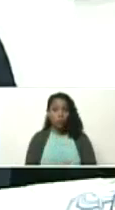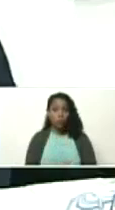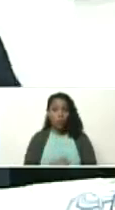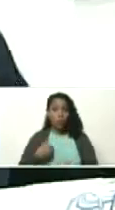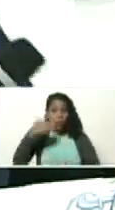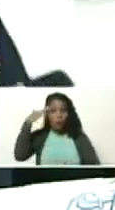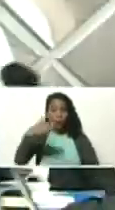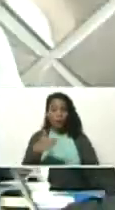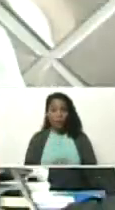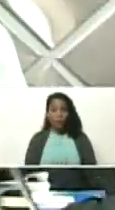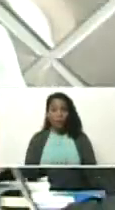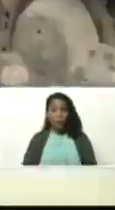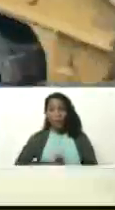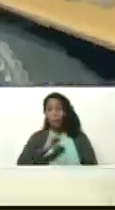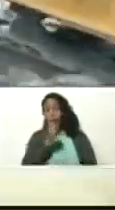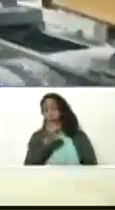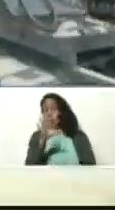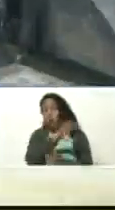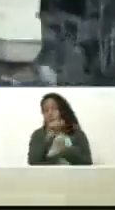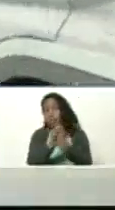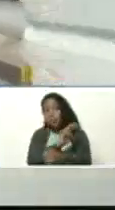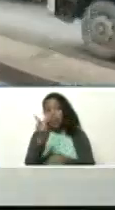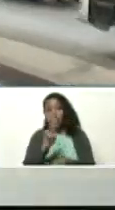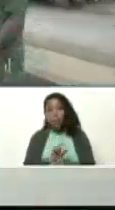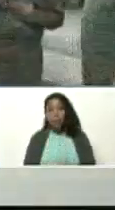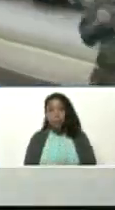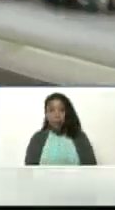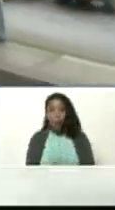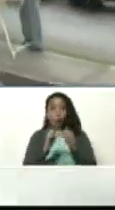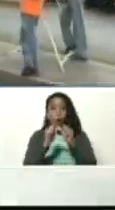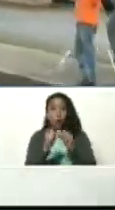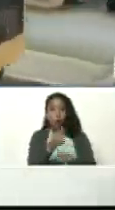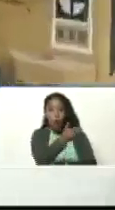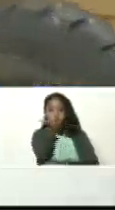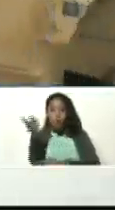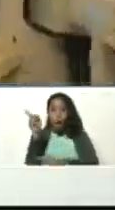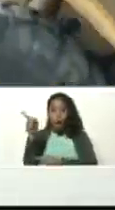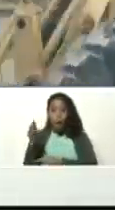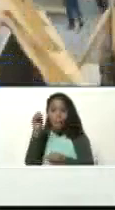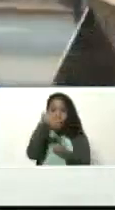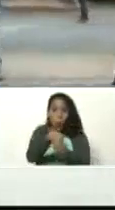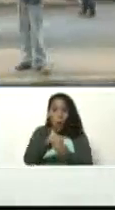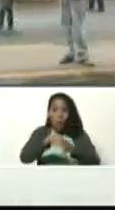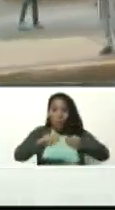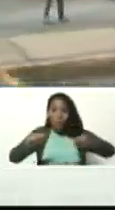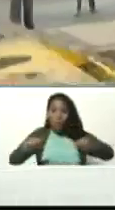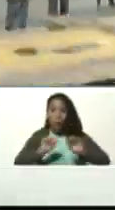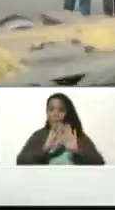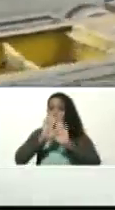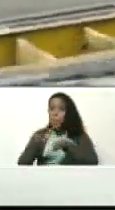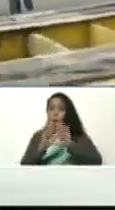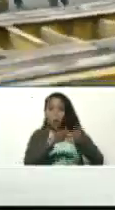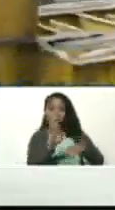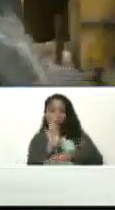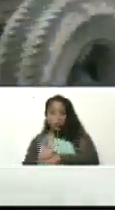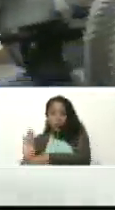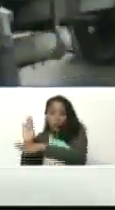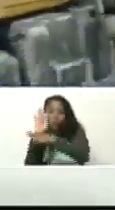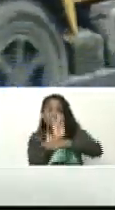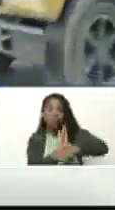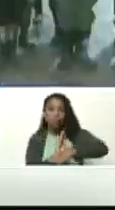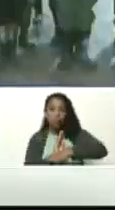jefe. Correcto. Bueno, vicepresidenta, continúen ustedes en el terreno, apoyando, protegiendo y